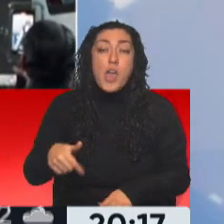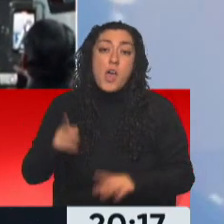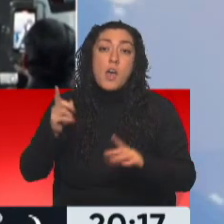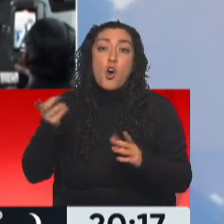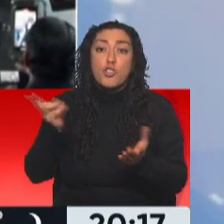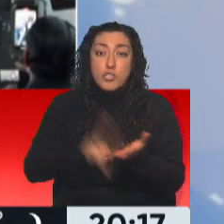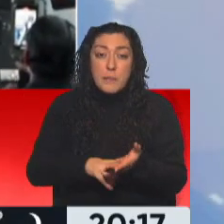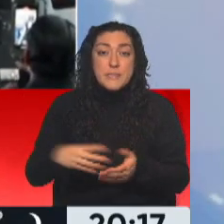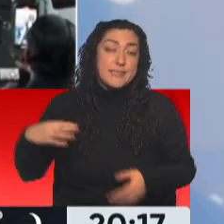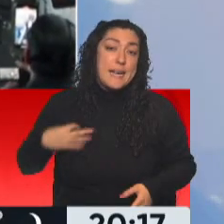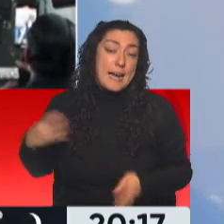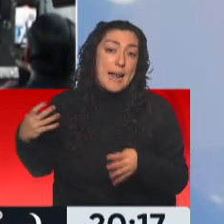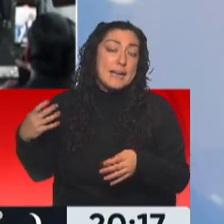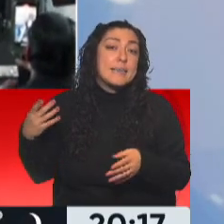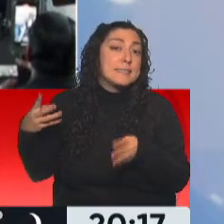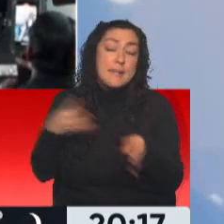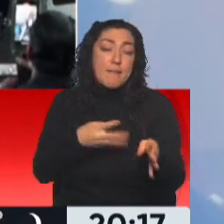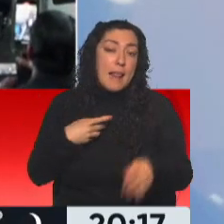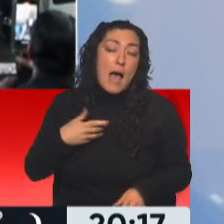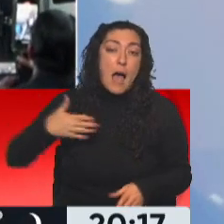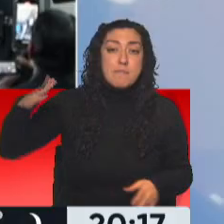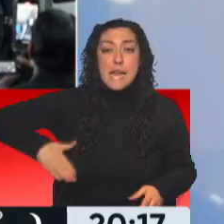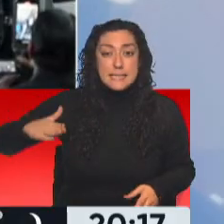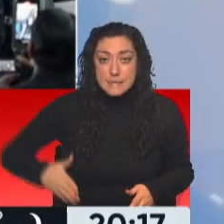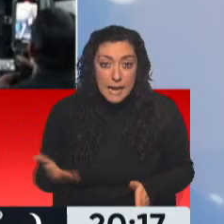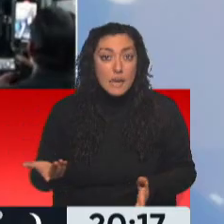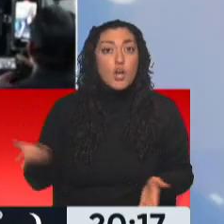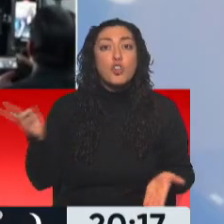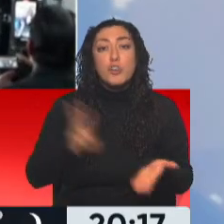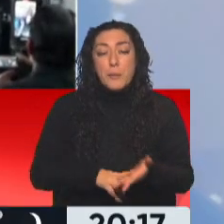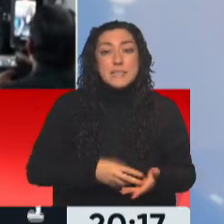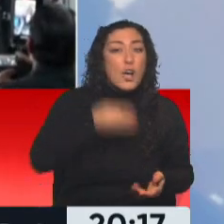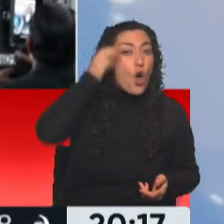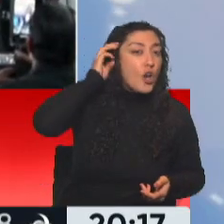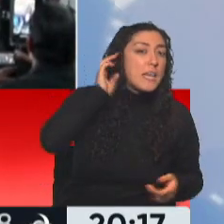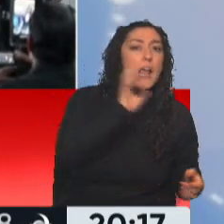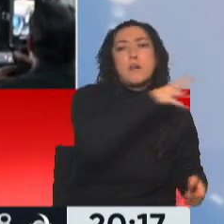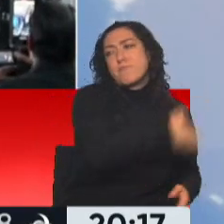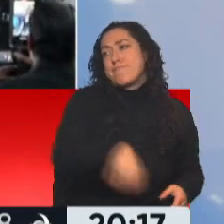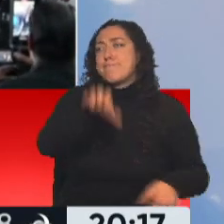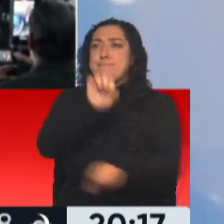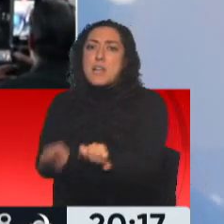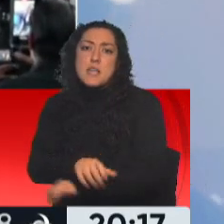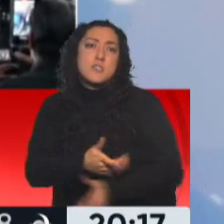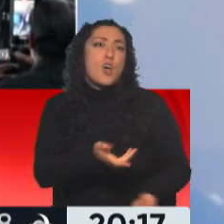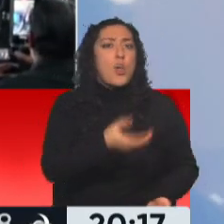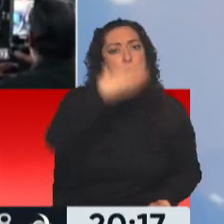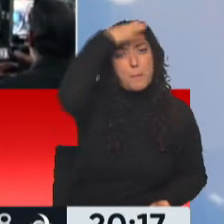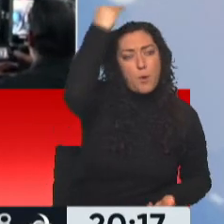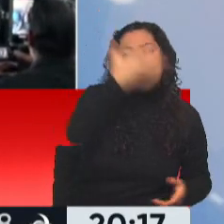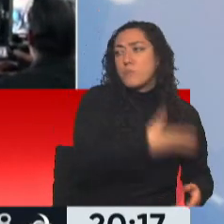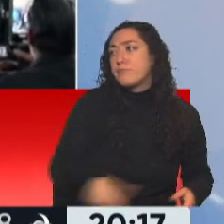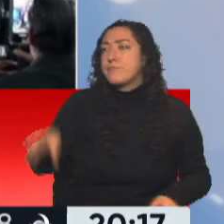amenazando con guerra civil, con confrontación, está amenazando con meter presa a María Corina Machado, a Edmundo González, a los dirigentes